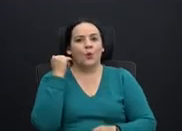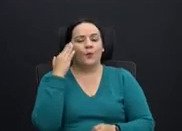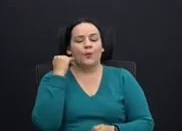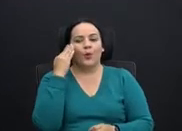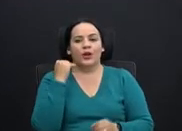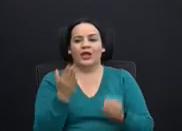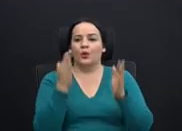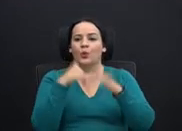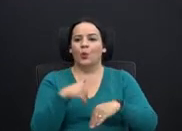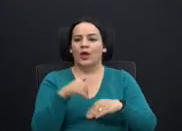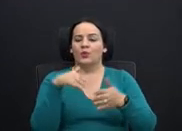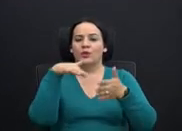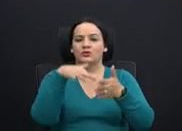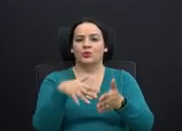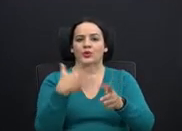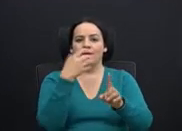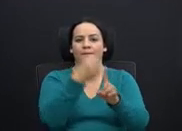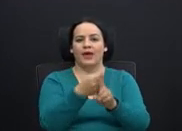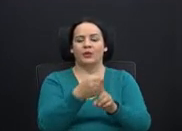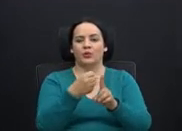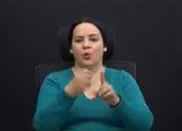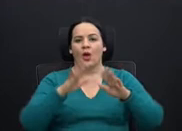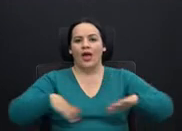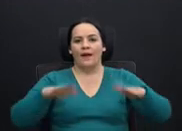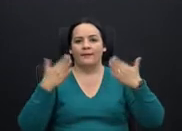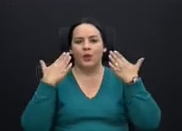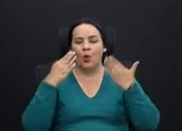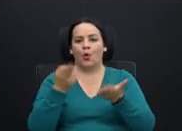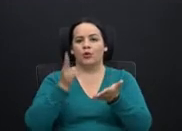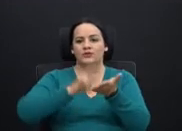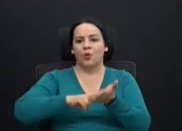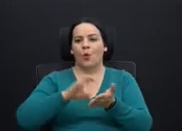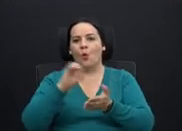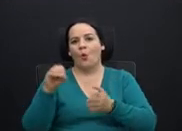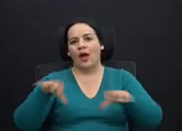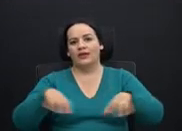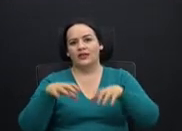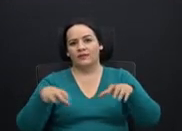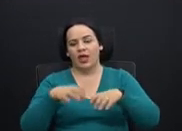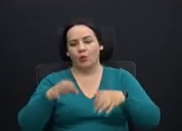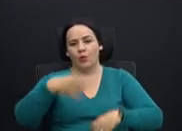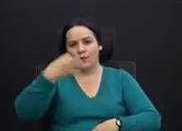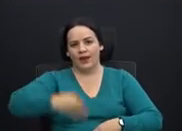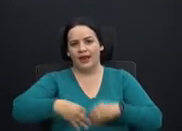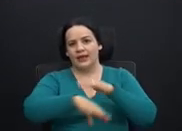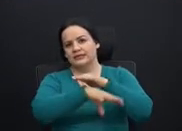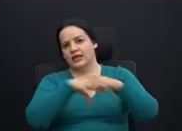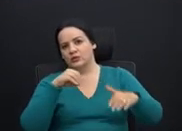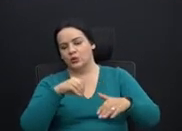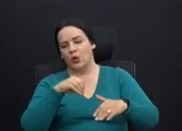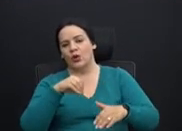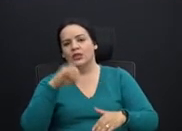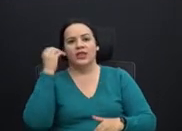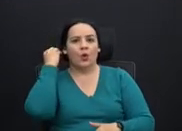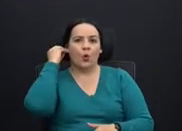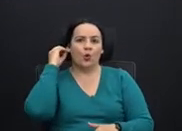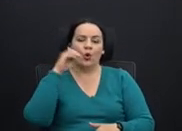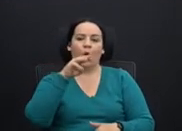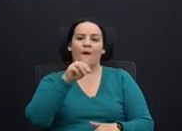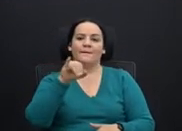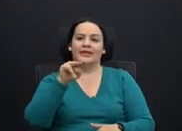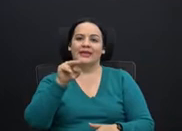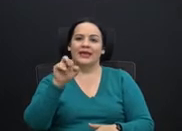un estudio de impacto ambiental, una concesión o una actividad formal de extracción de oro o mineral en el sitio.